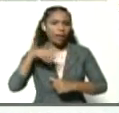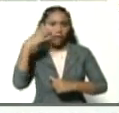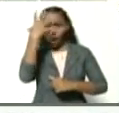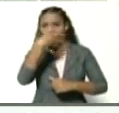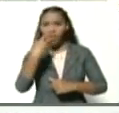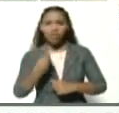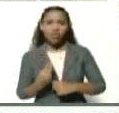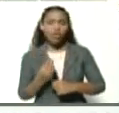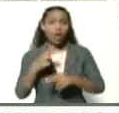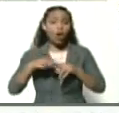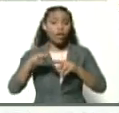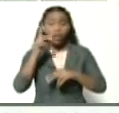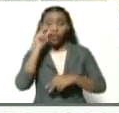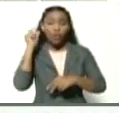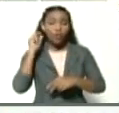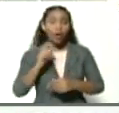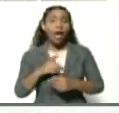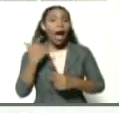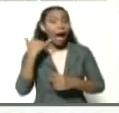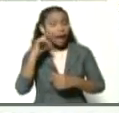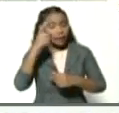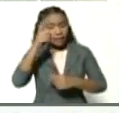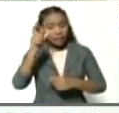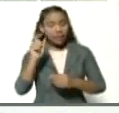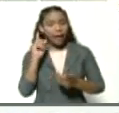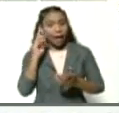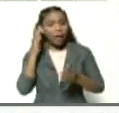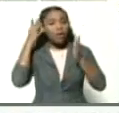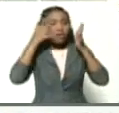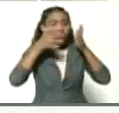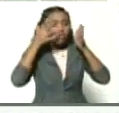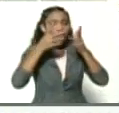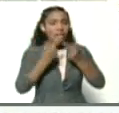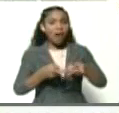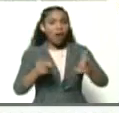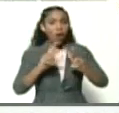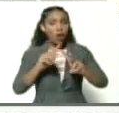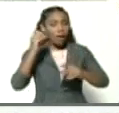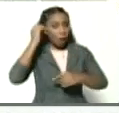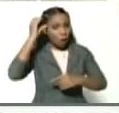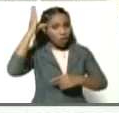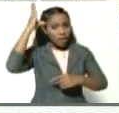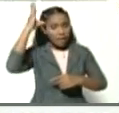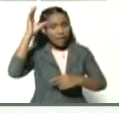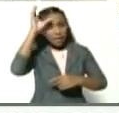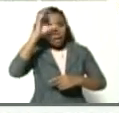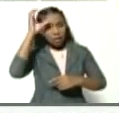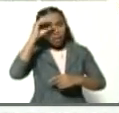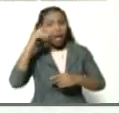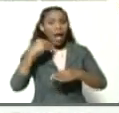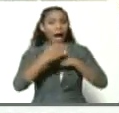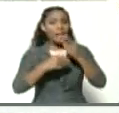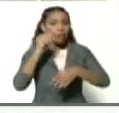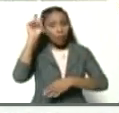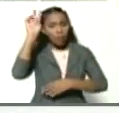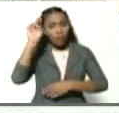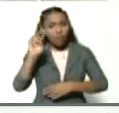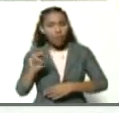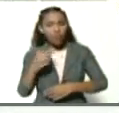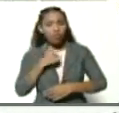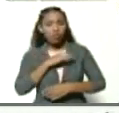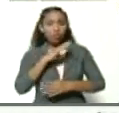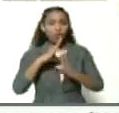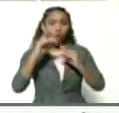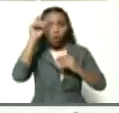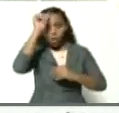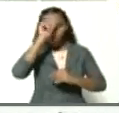juventud, de los niños y niñas. Hay que sembrar valores, hay que sembrar conciencia. Eso es lo que hacemos todos los días y todos los domingos